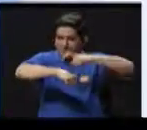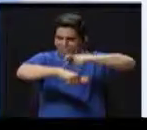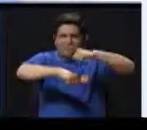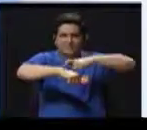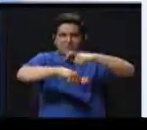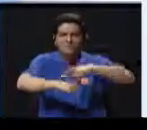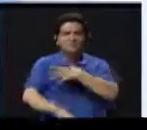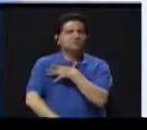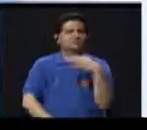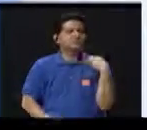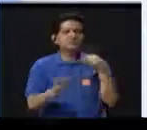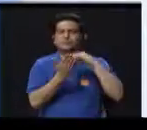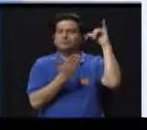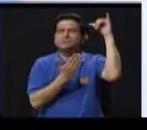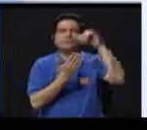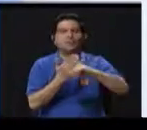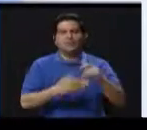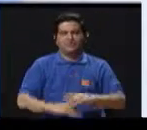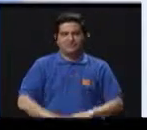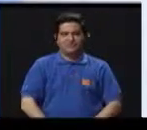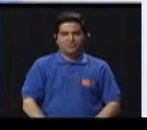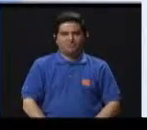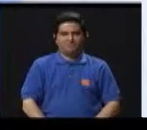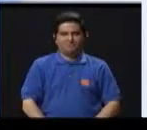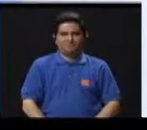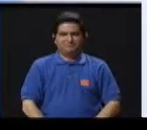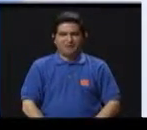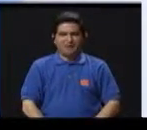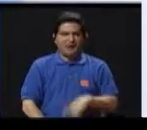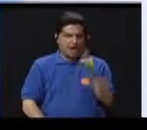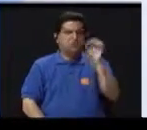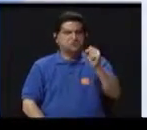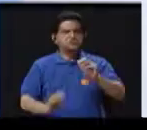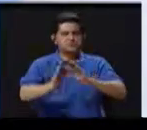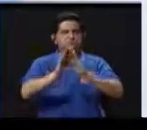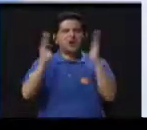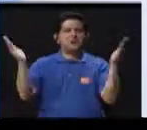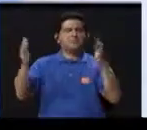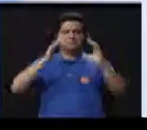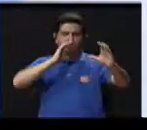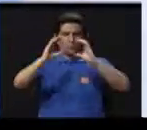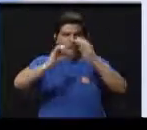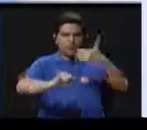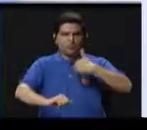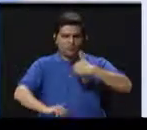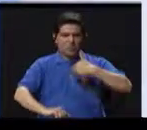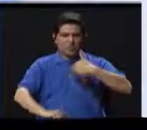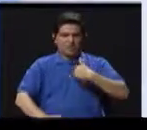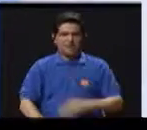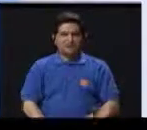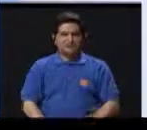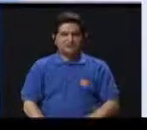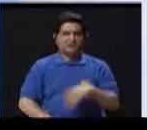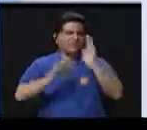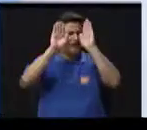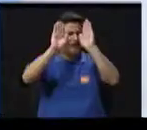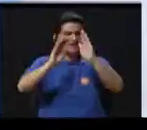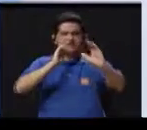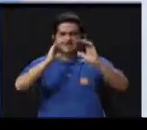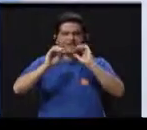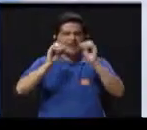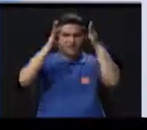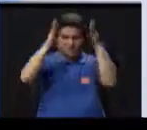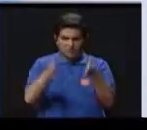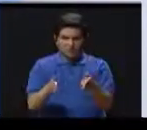principio les encantó el proyecto, uh-huh. ¿verdad? Entonces se abrieron, sí, hubo mucha comunicación. Ahí hay una increíble comunicación entre